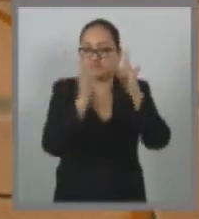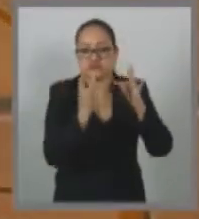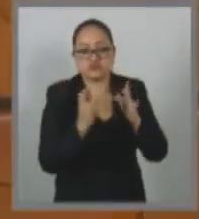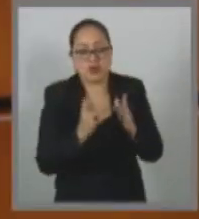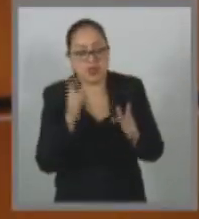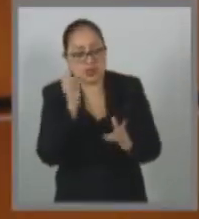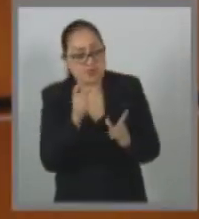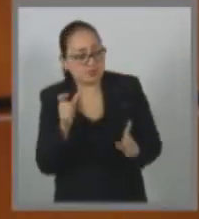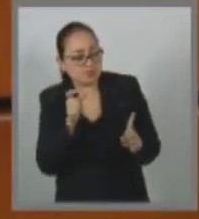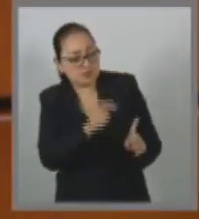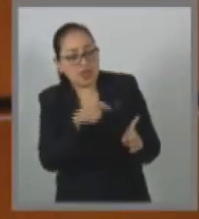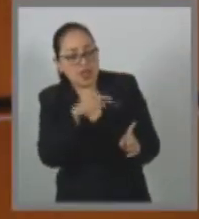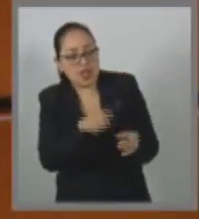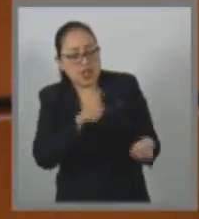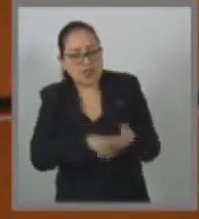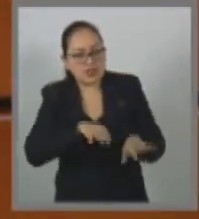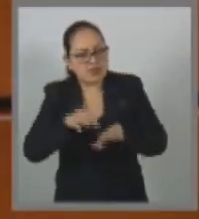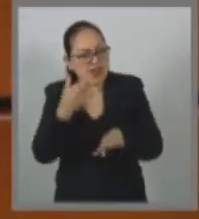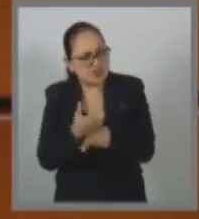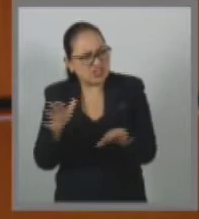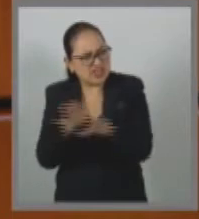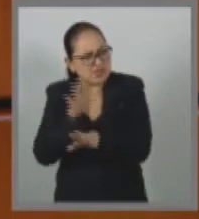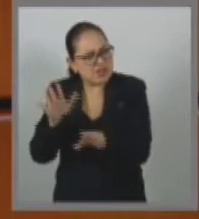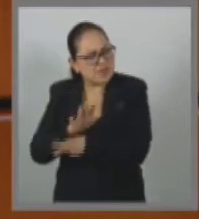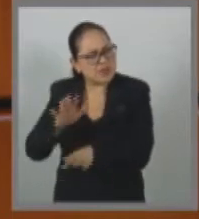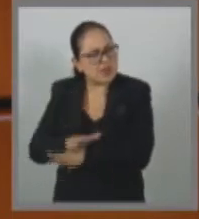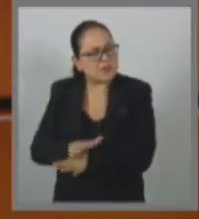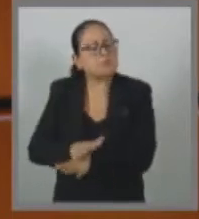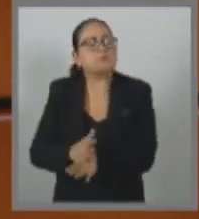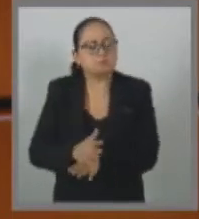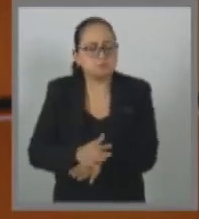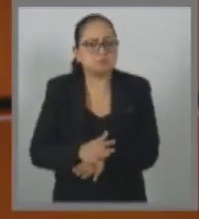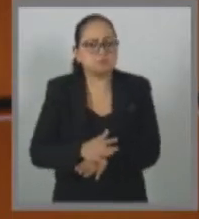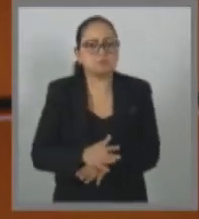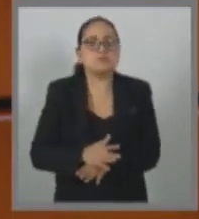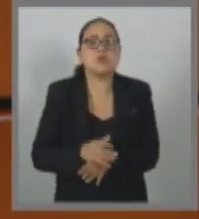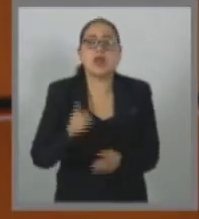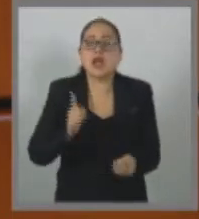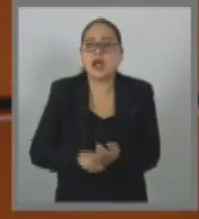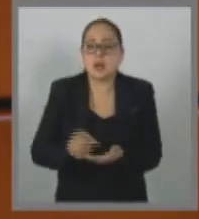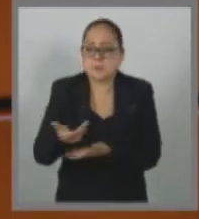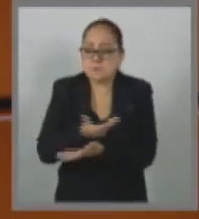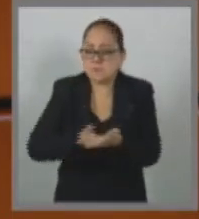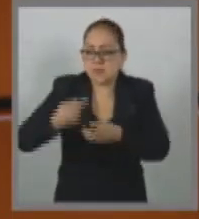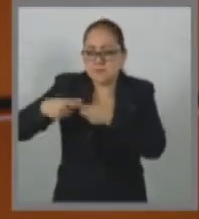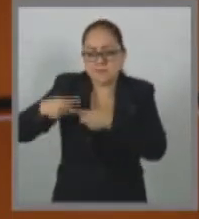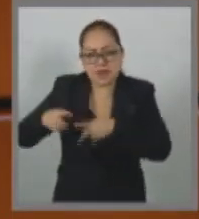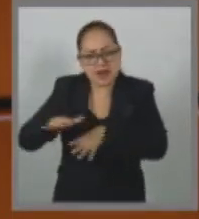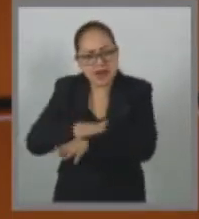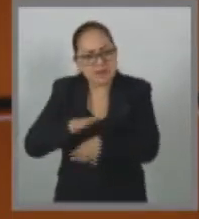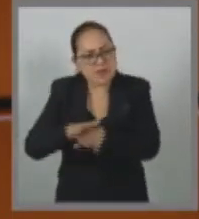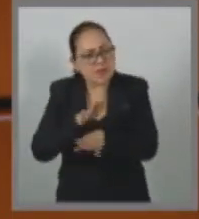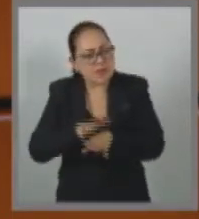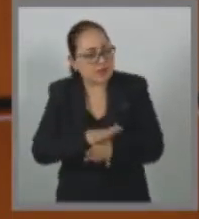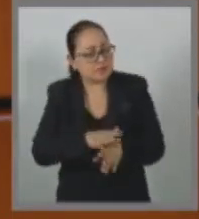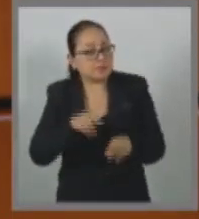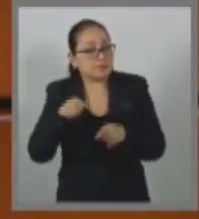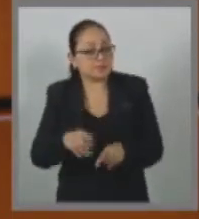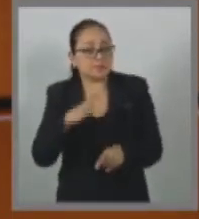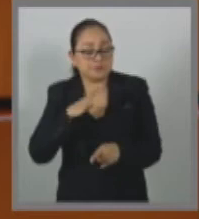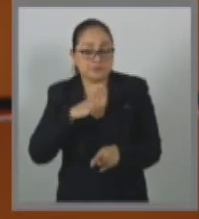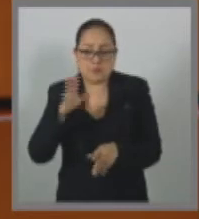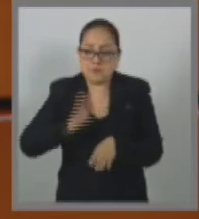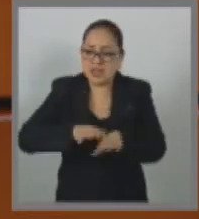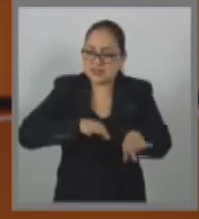el perfil de la fuerza laboral en el país. Con el aumento en el dinamismo de la economía nacional, creció la fuerza